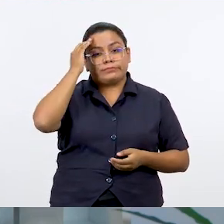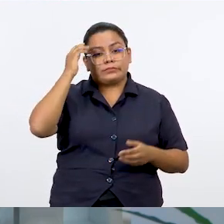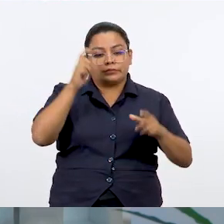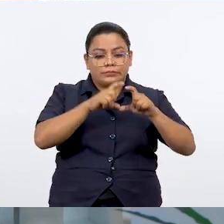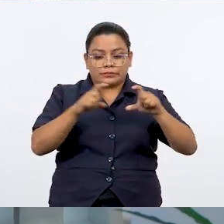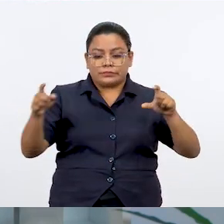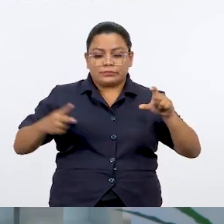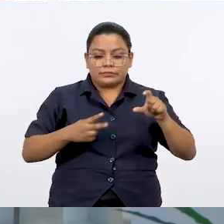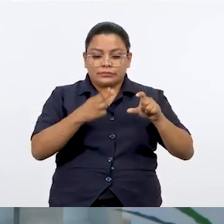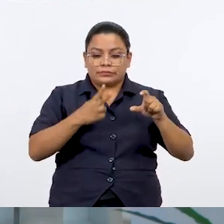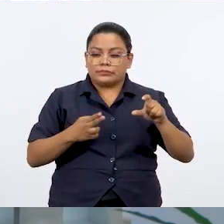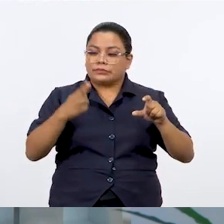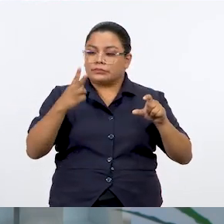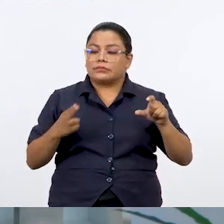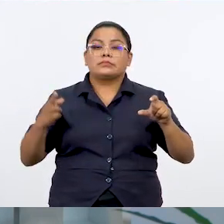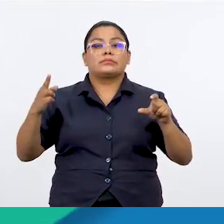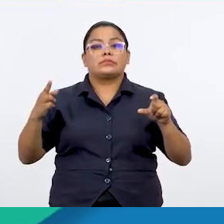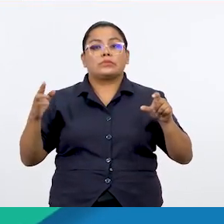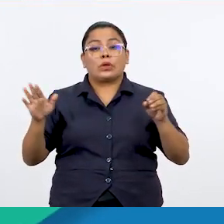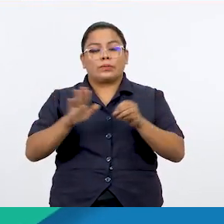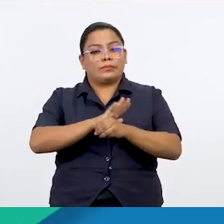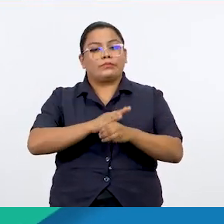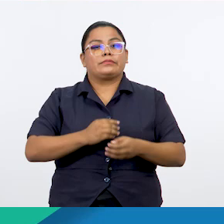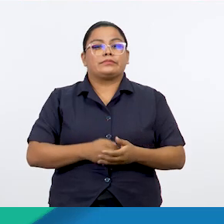cuántas veces cabe completamente.